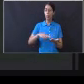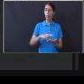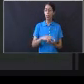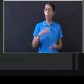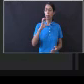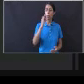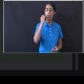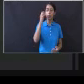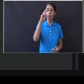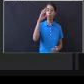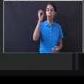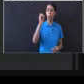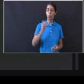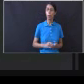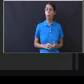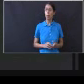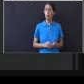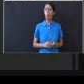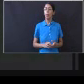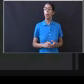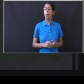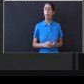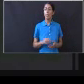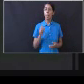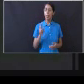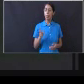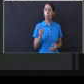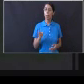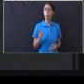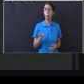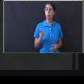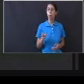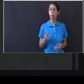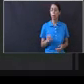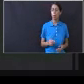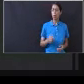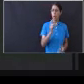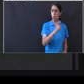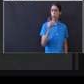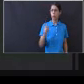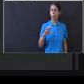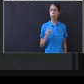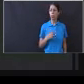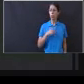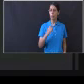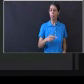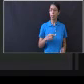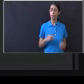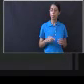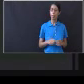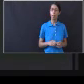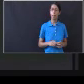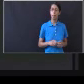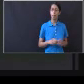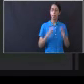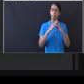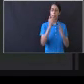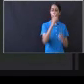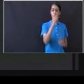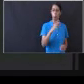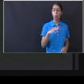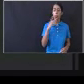Este es un decreto, un deseo, una orden de este Rey que era la reconstrucción o la